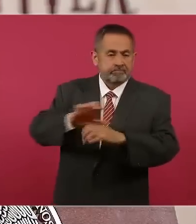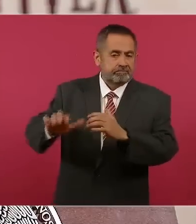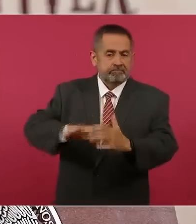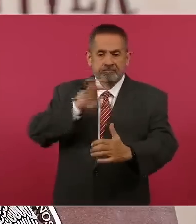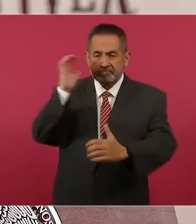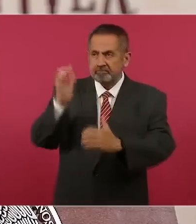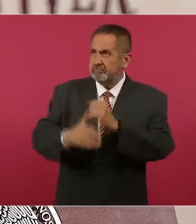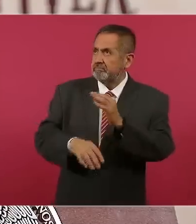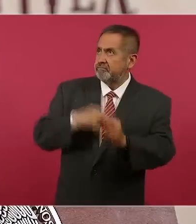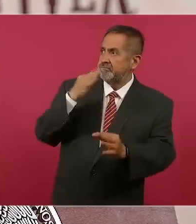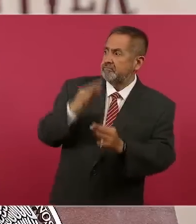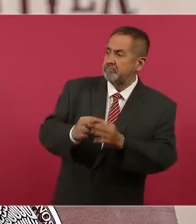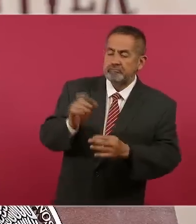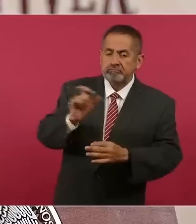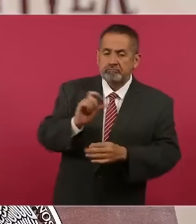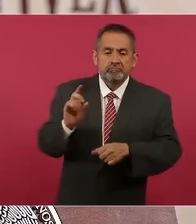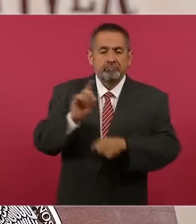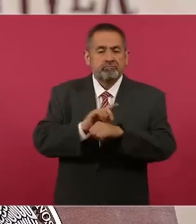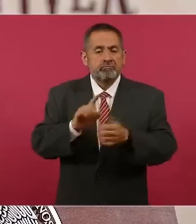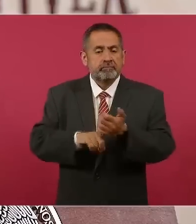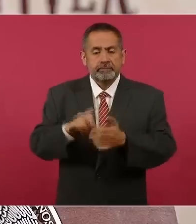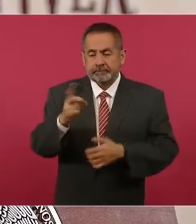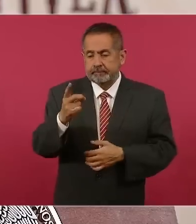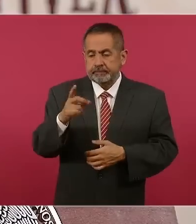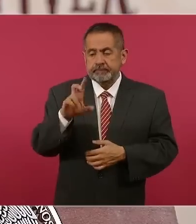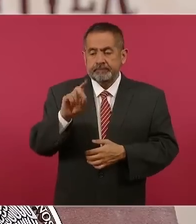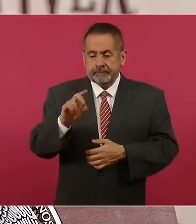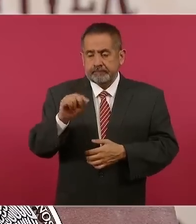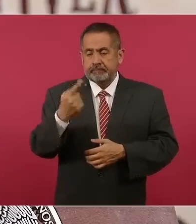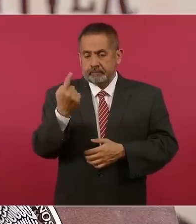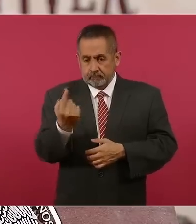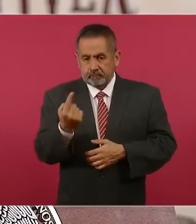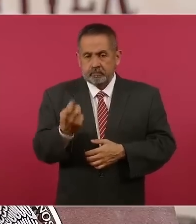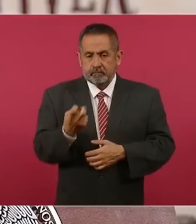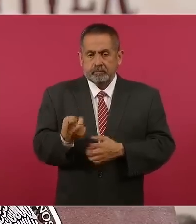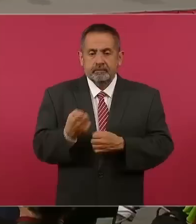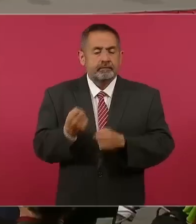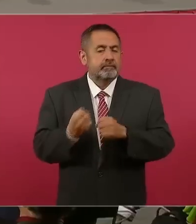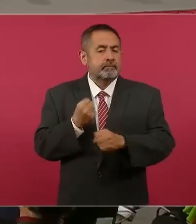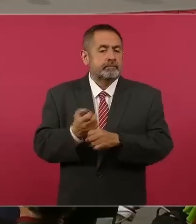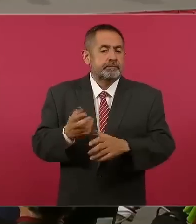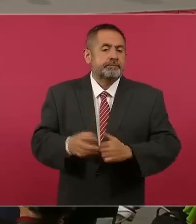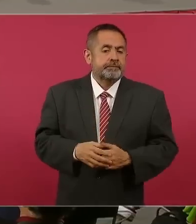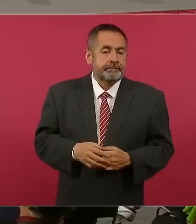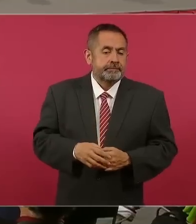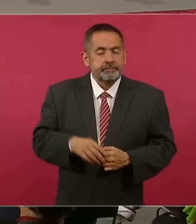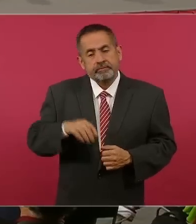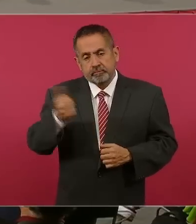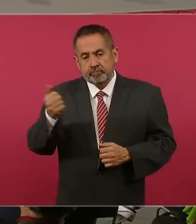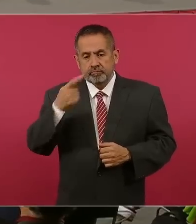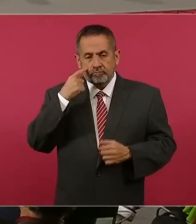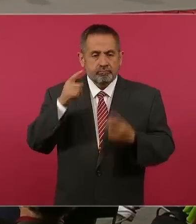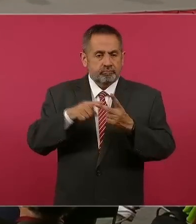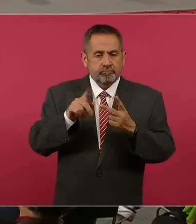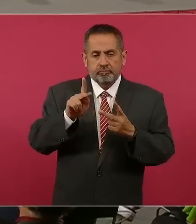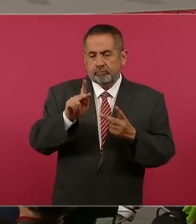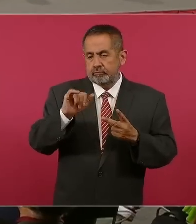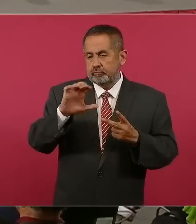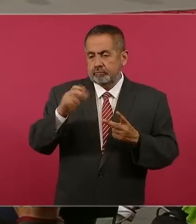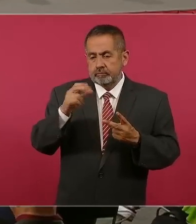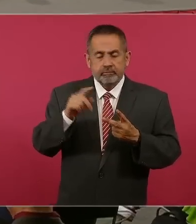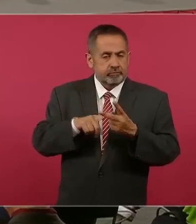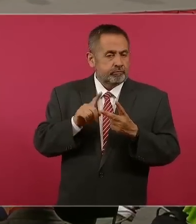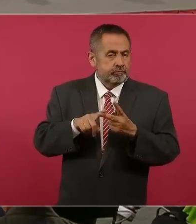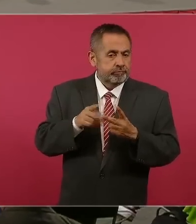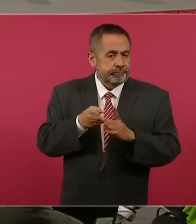este proyecto está estimada para el 31 de diciembre del 2023. El otro componente del proyecto Picachos tiene